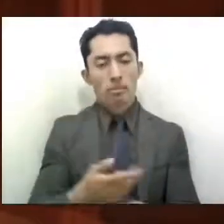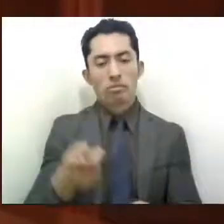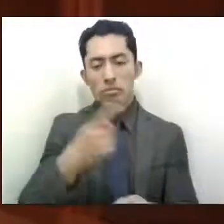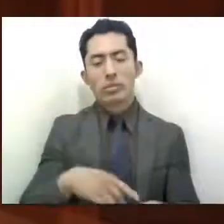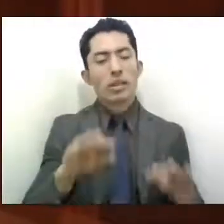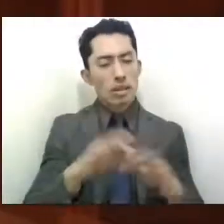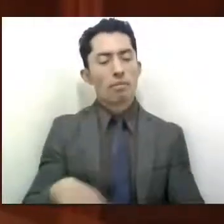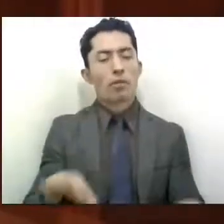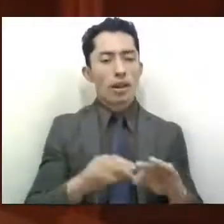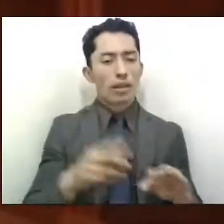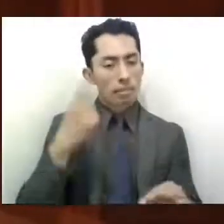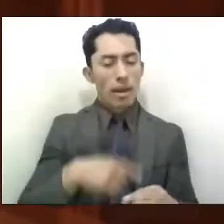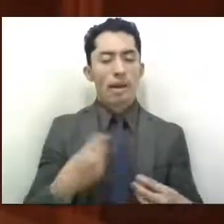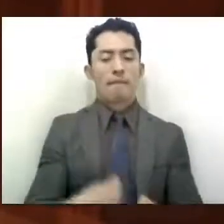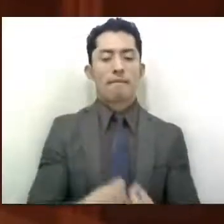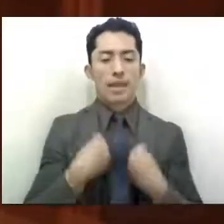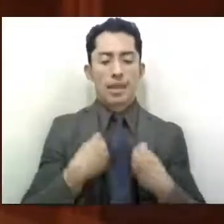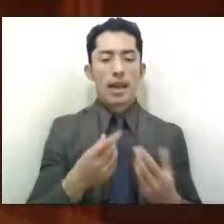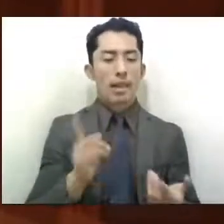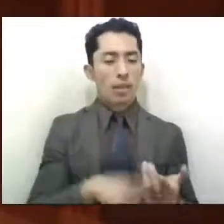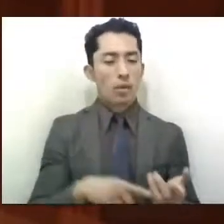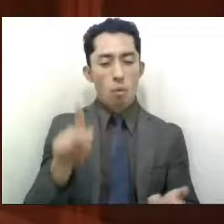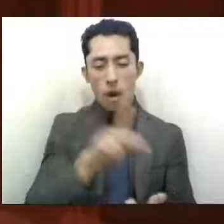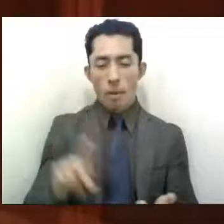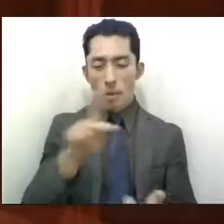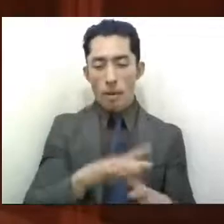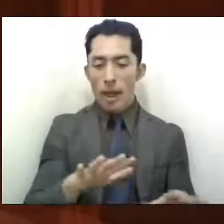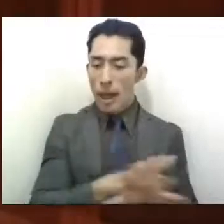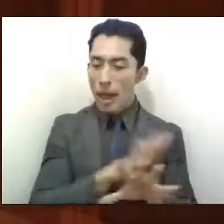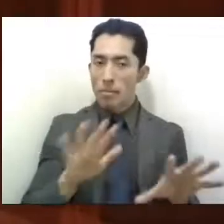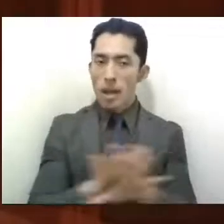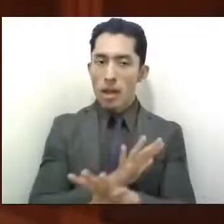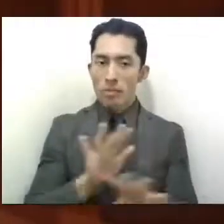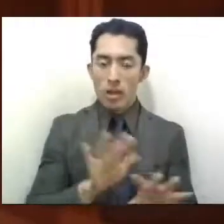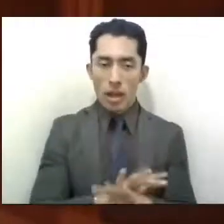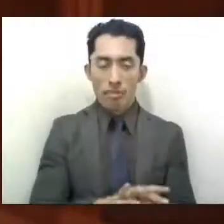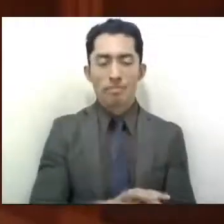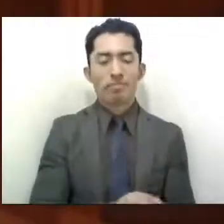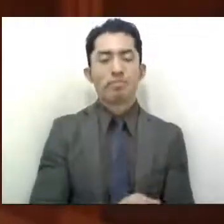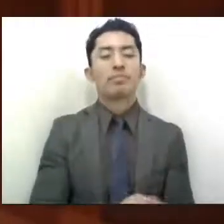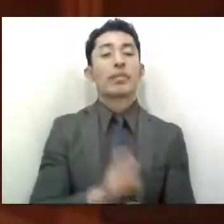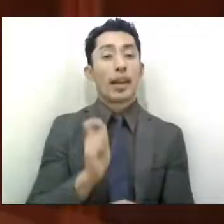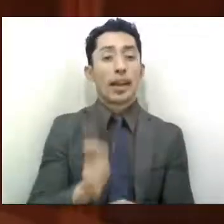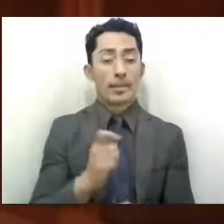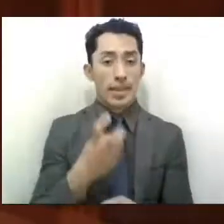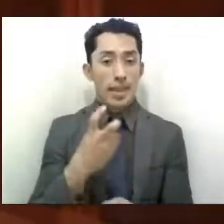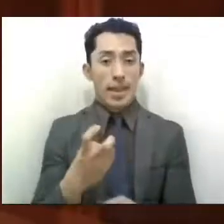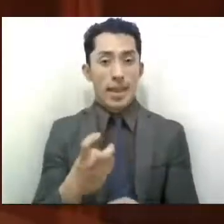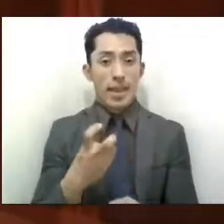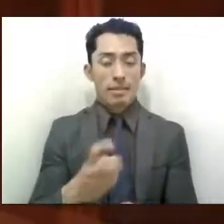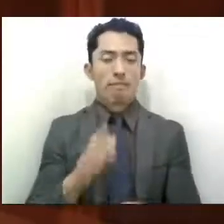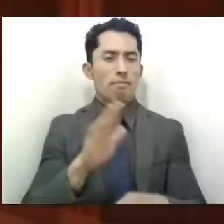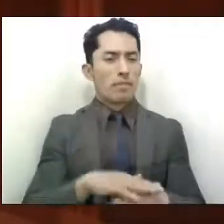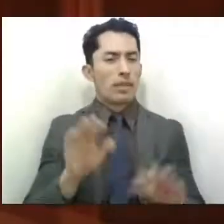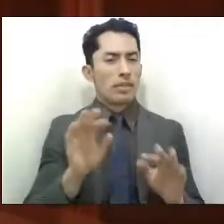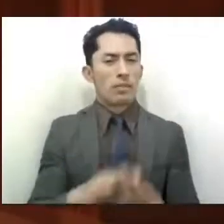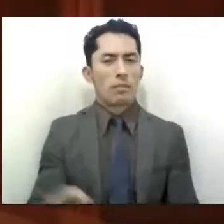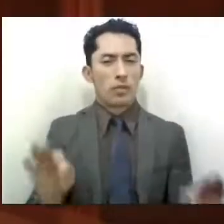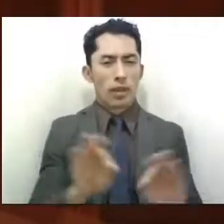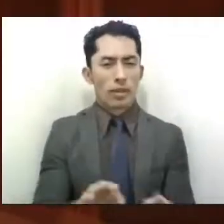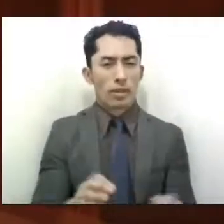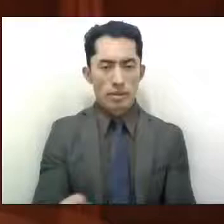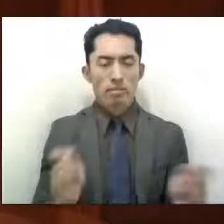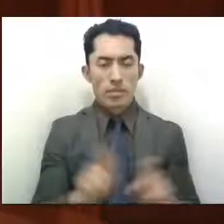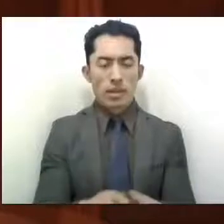en las comunidades. Llegó a ser uno de los personajes más importantes y de opinión influyente para